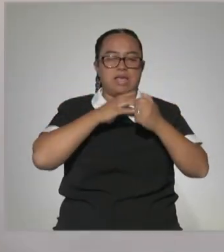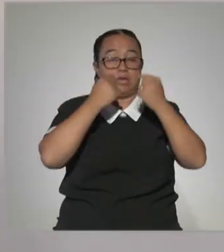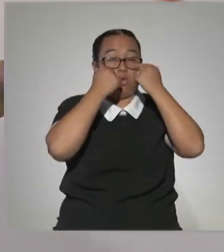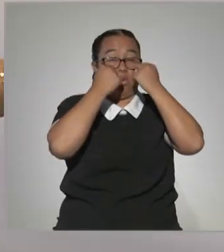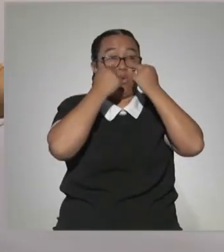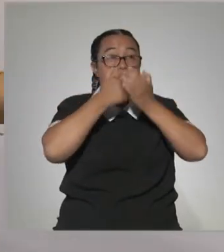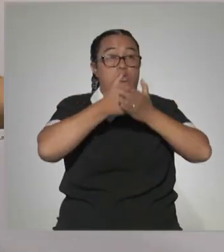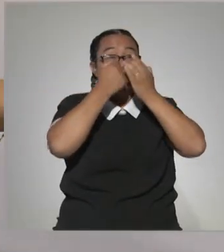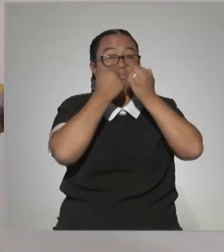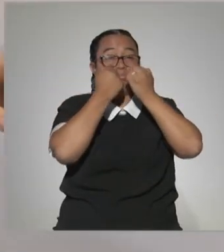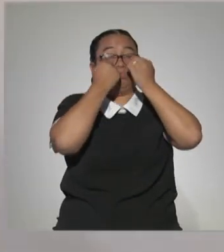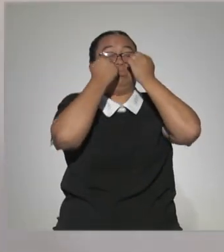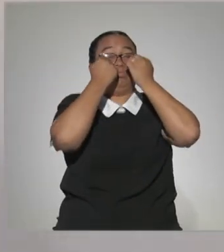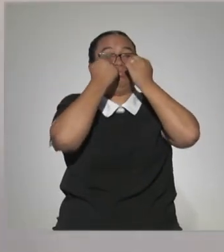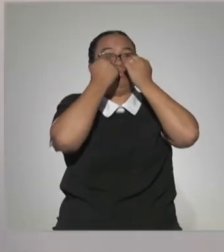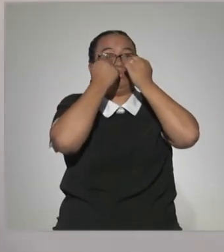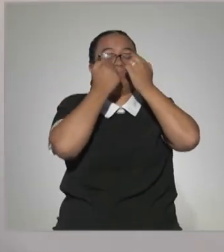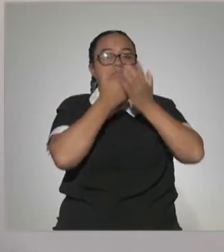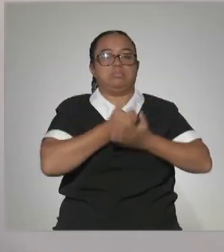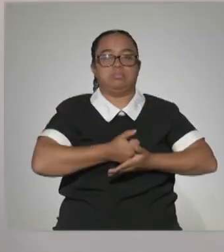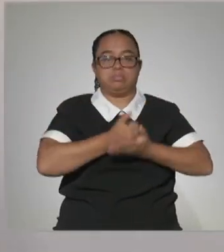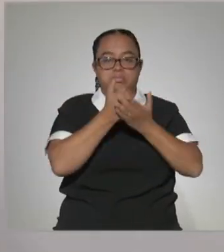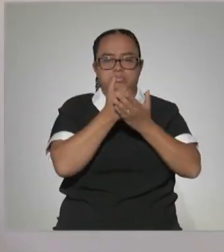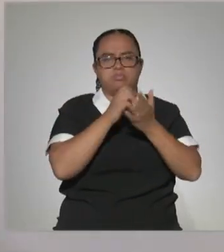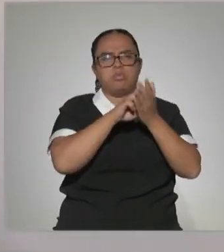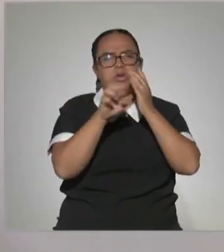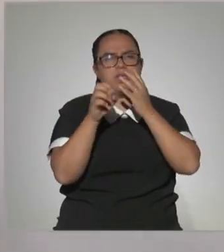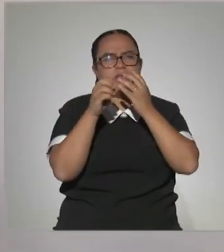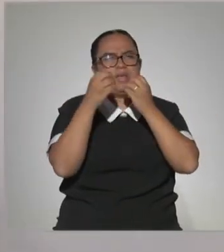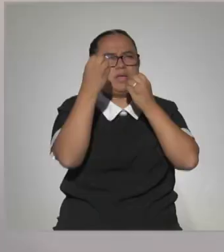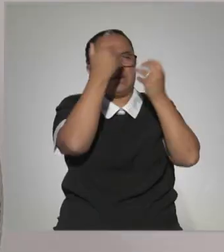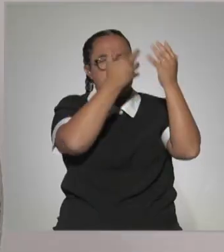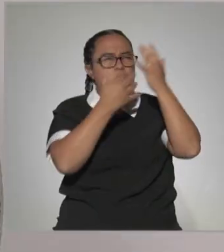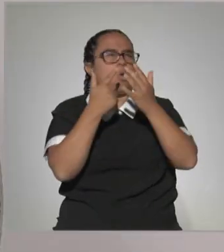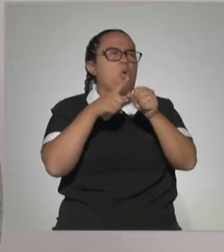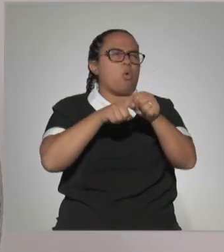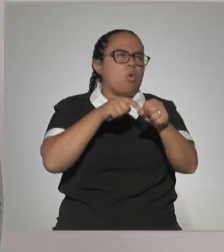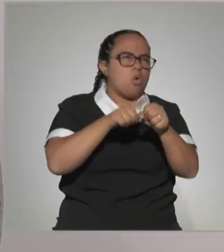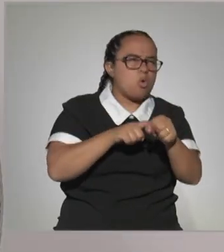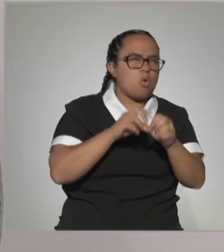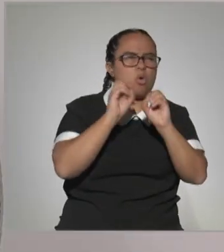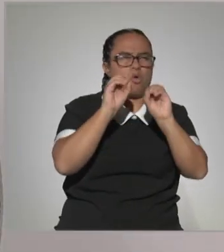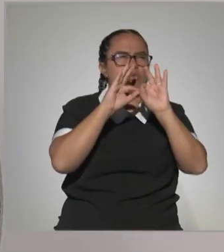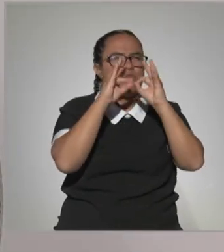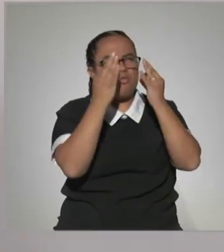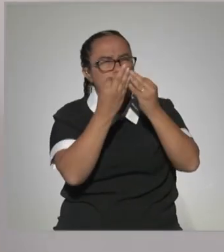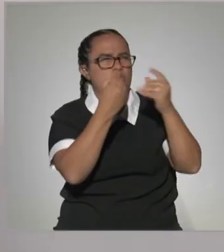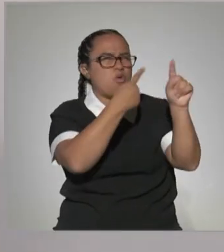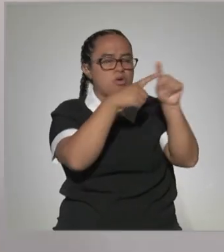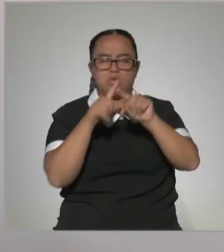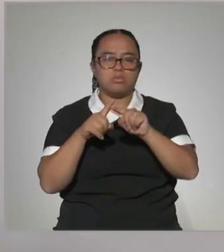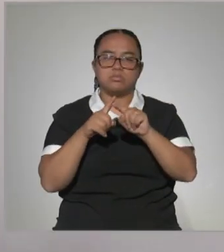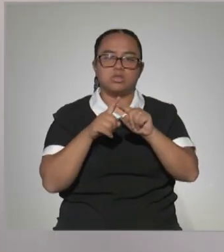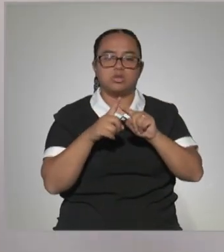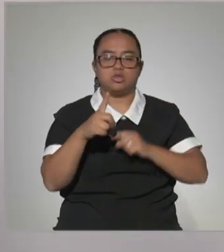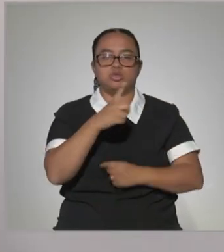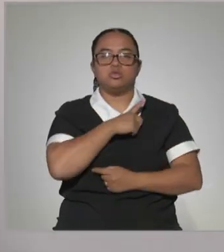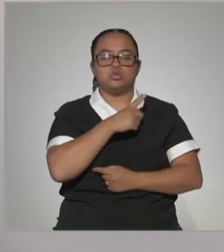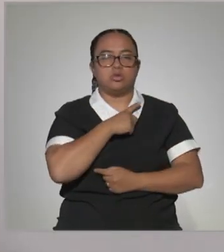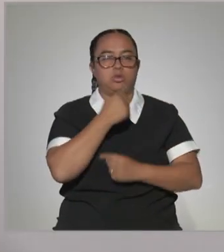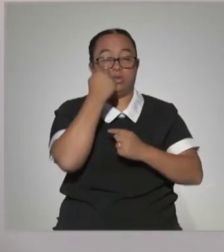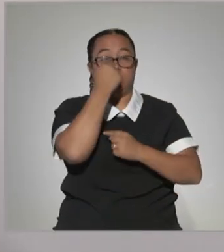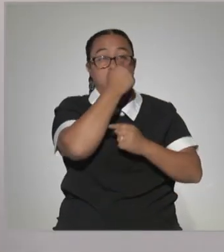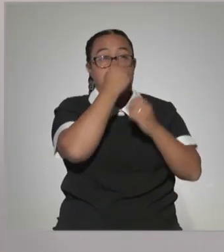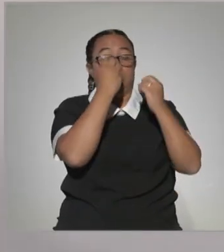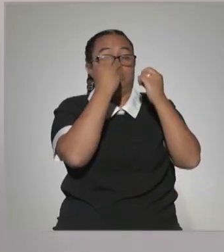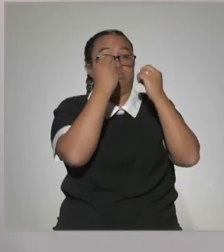ojos que no perciben ni figuras, ni colores, nada. Solo se activan con la luz